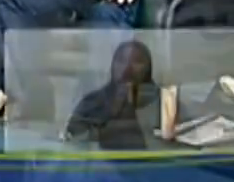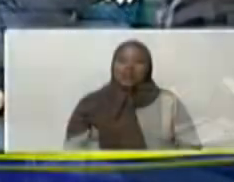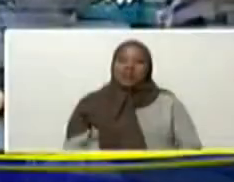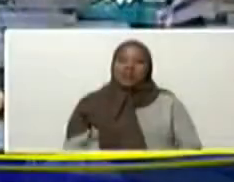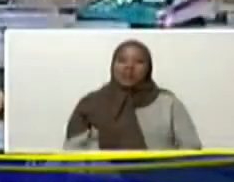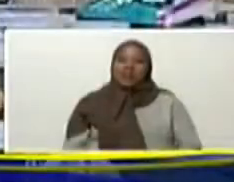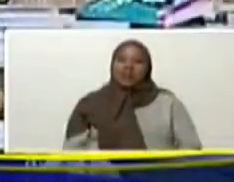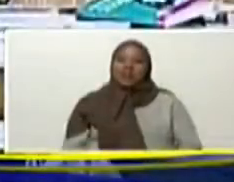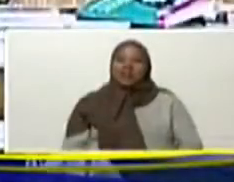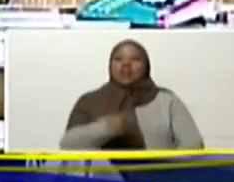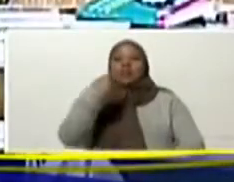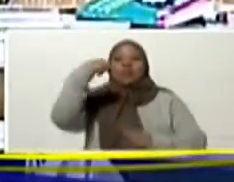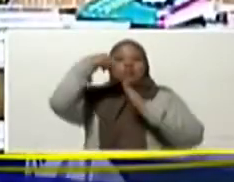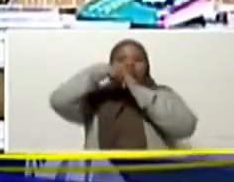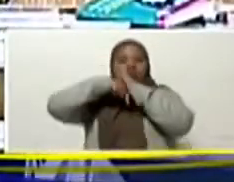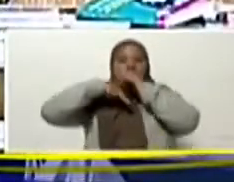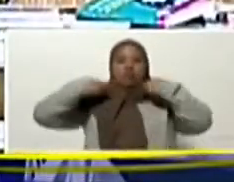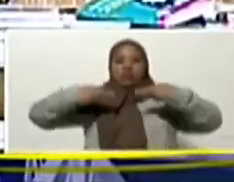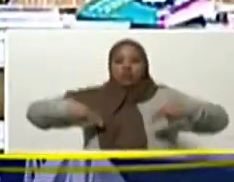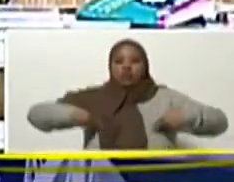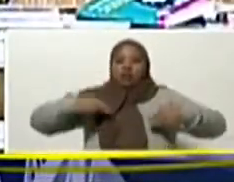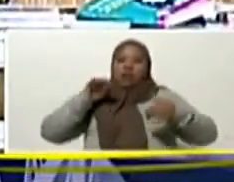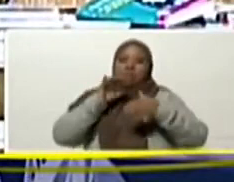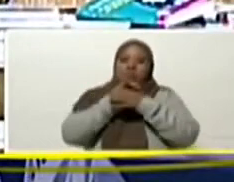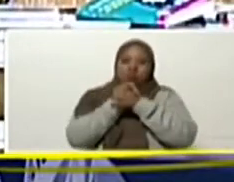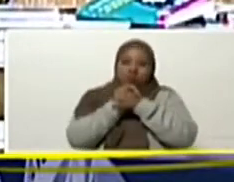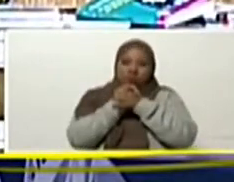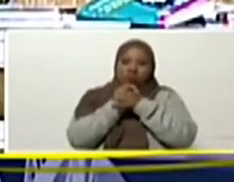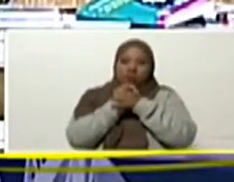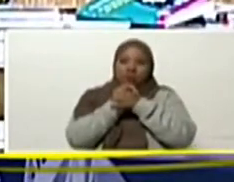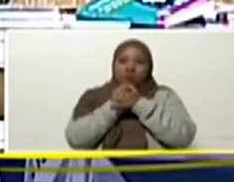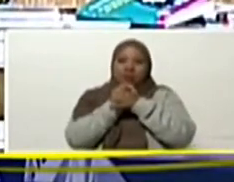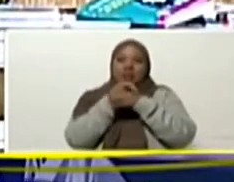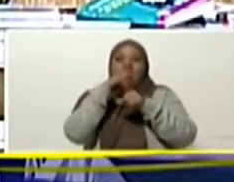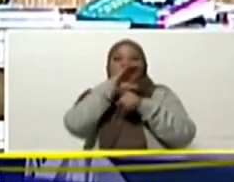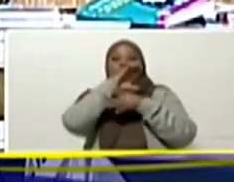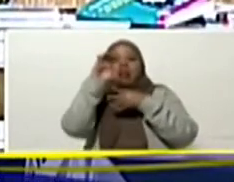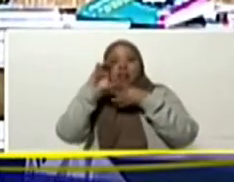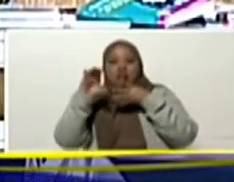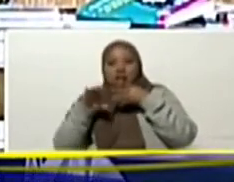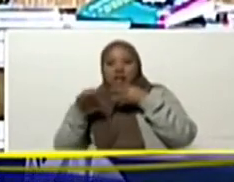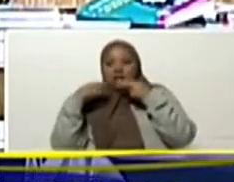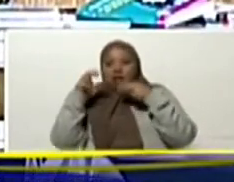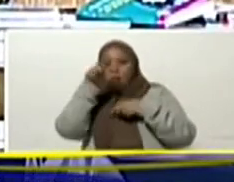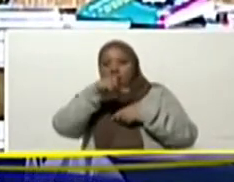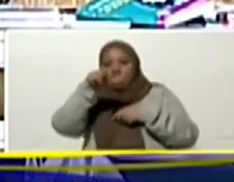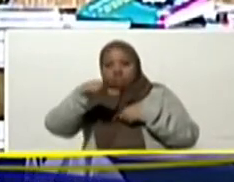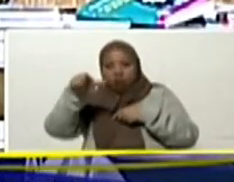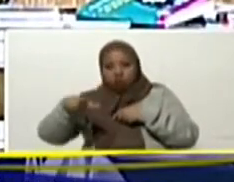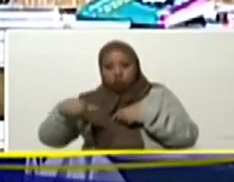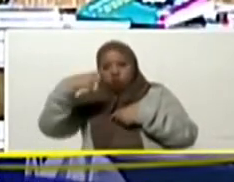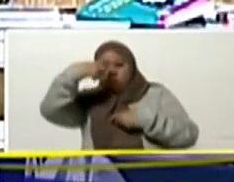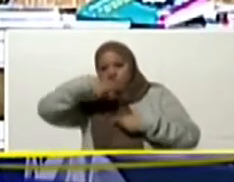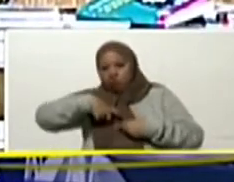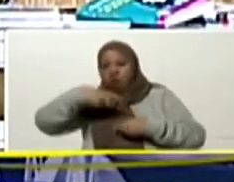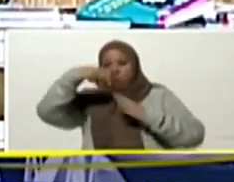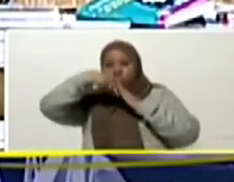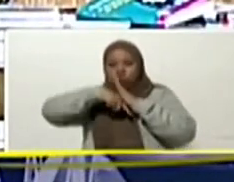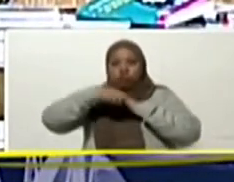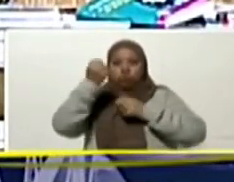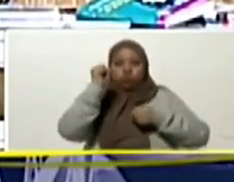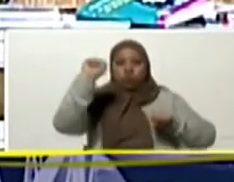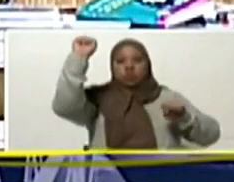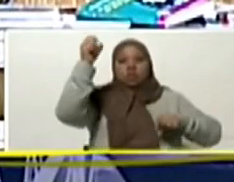hermoso, profundamente solidario. Es lo que caracteriza al ser humano, y el socialismo debe ser la